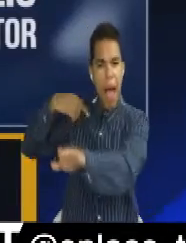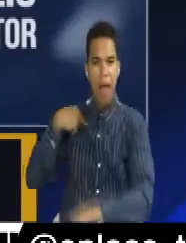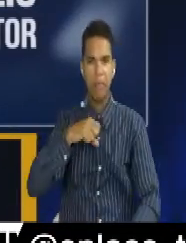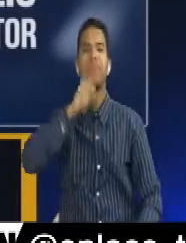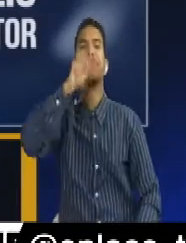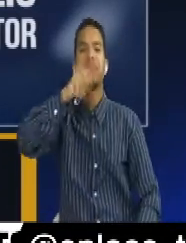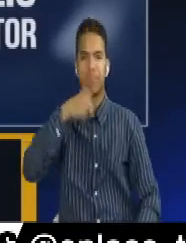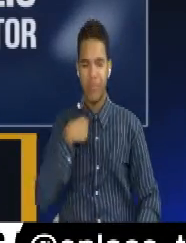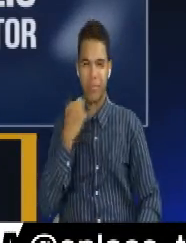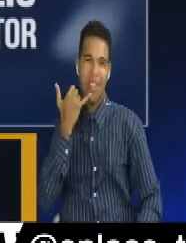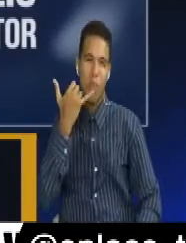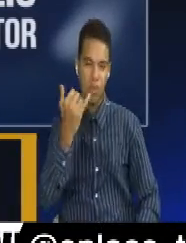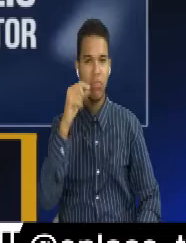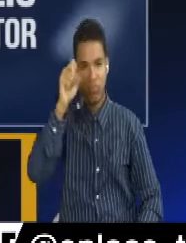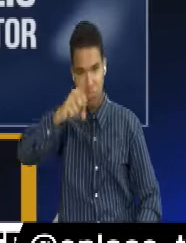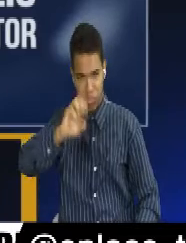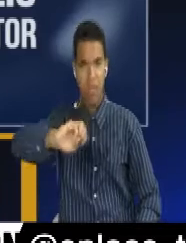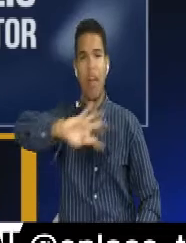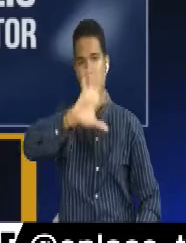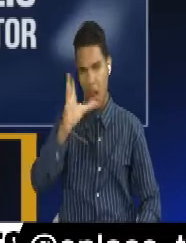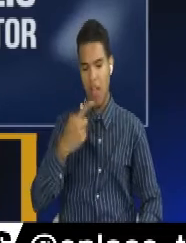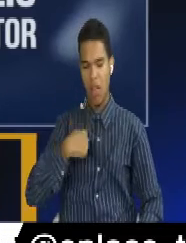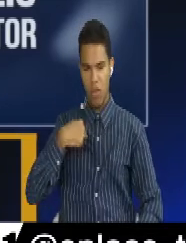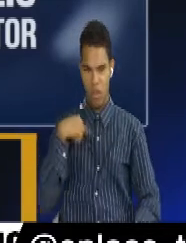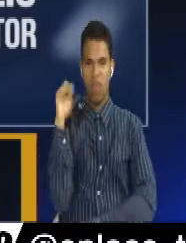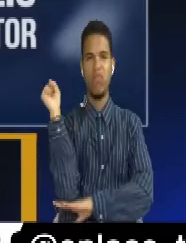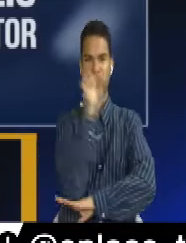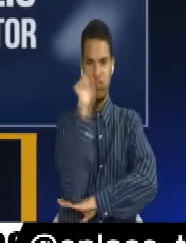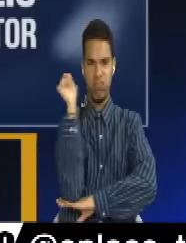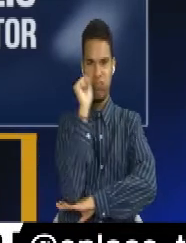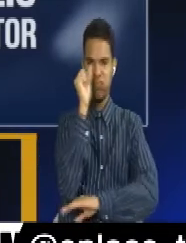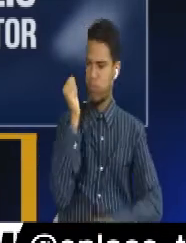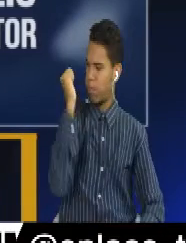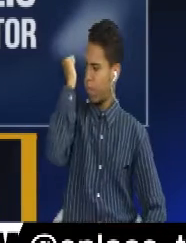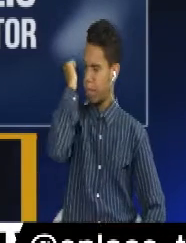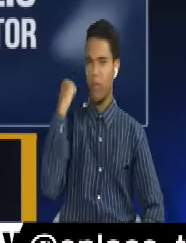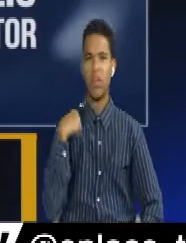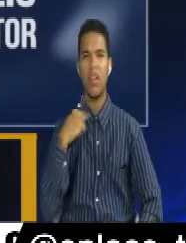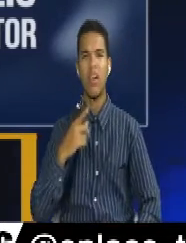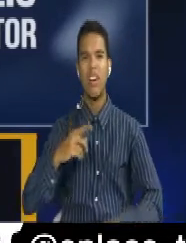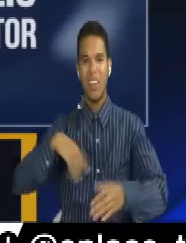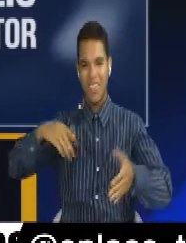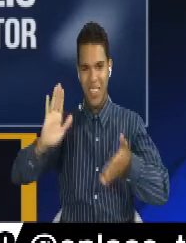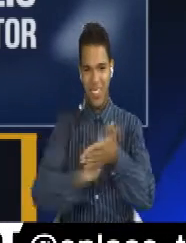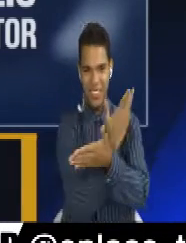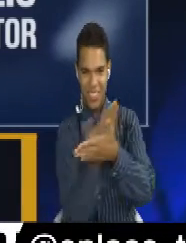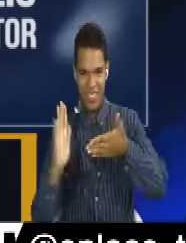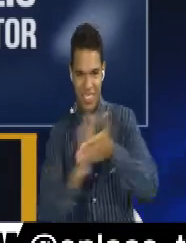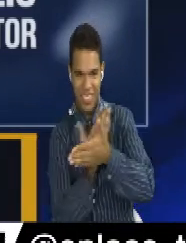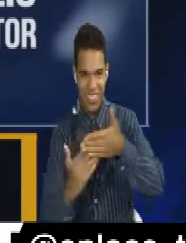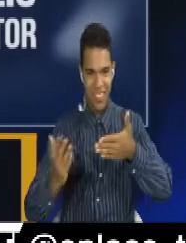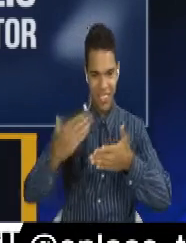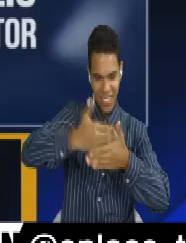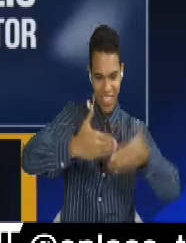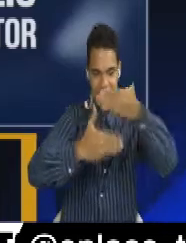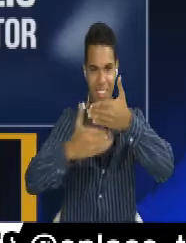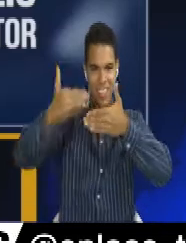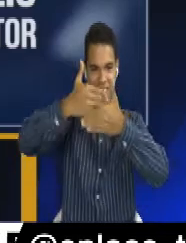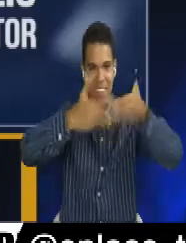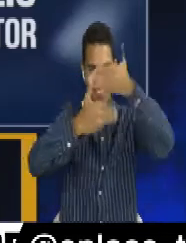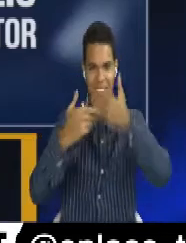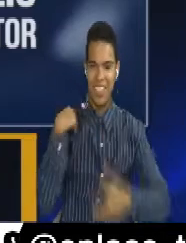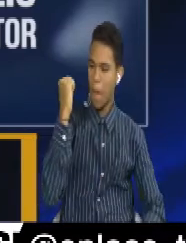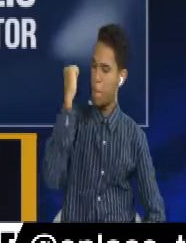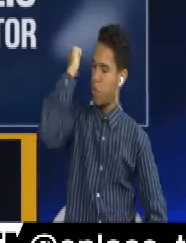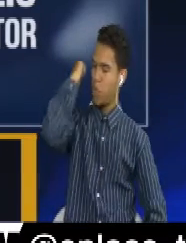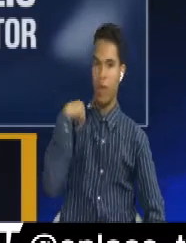represados. Yo en particular voy con la carga de cemento para la ciudad de Barranca y no he podido ingresar desde las 4 de la